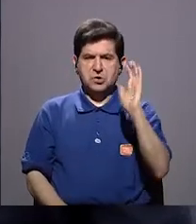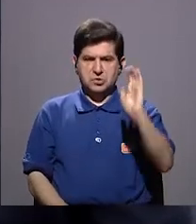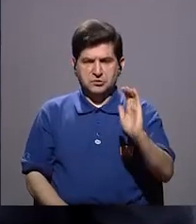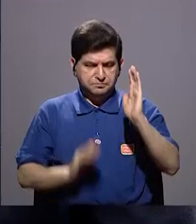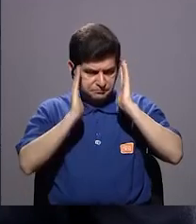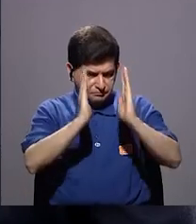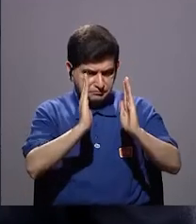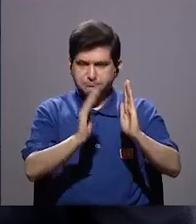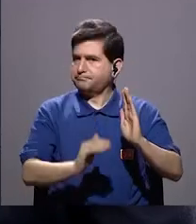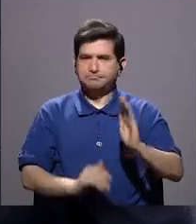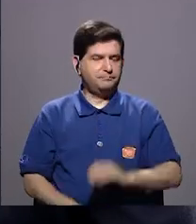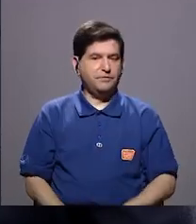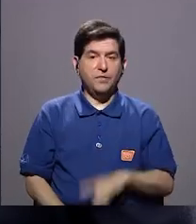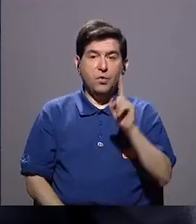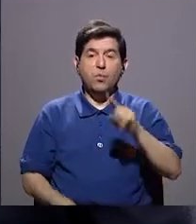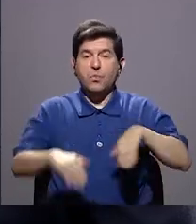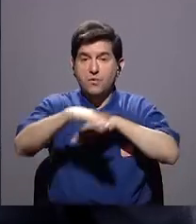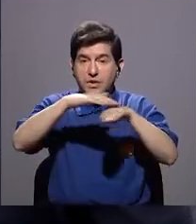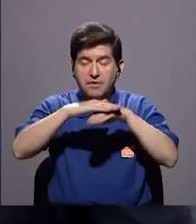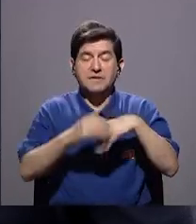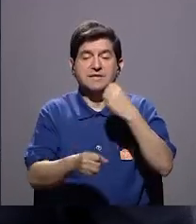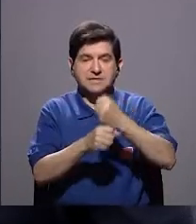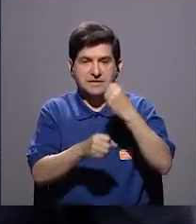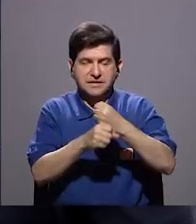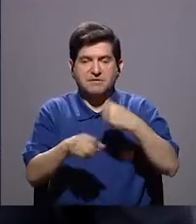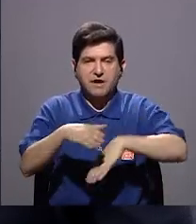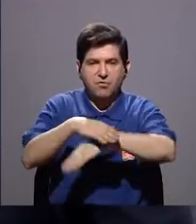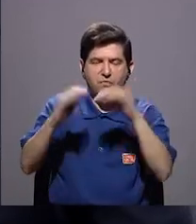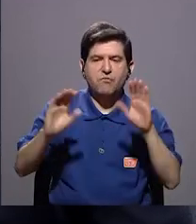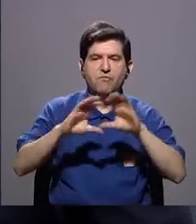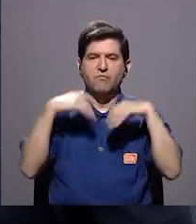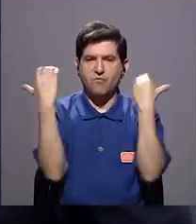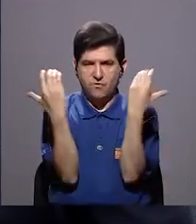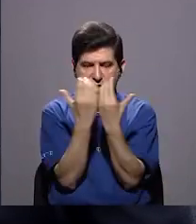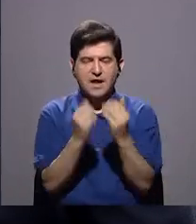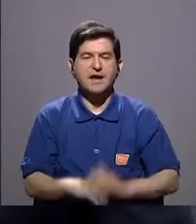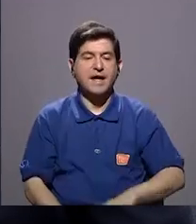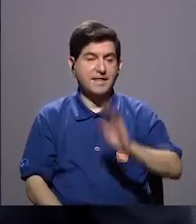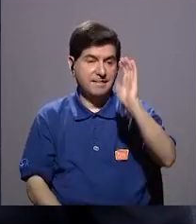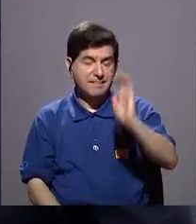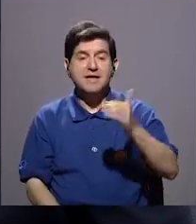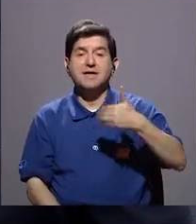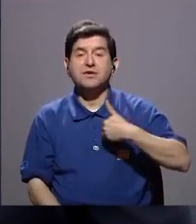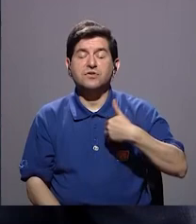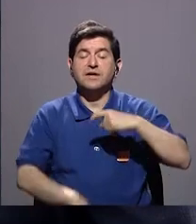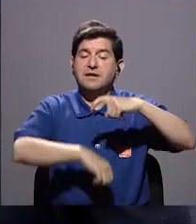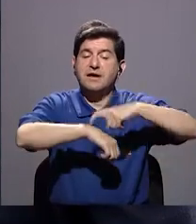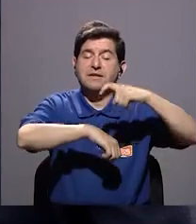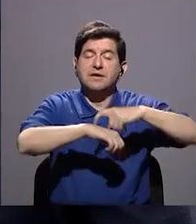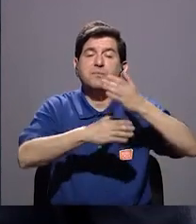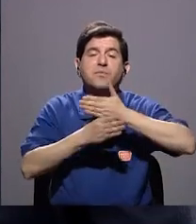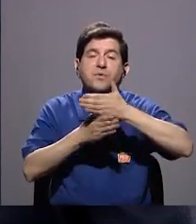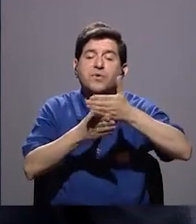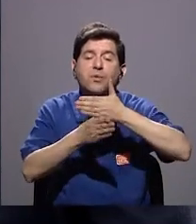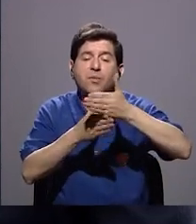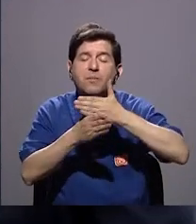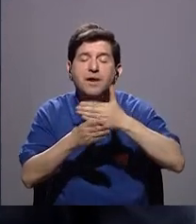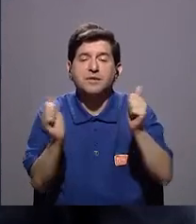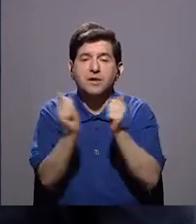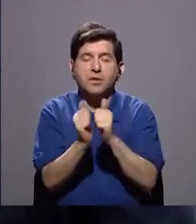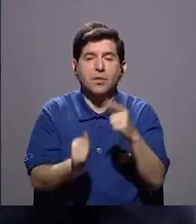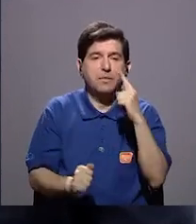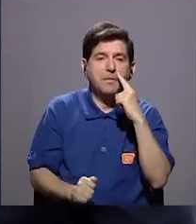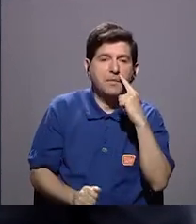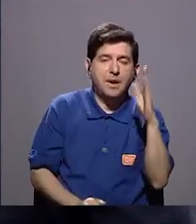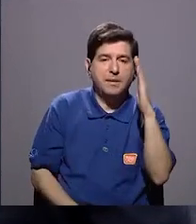niño. Uno de los fundamentos de los trabajos extraclase es que el niño tenga un ratito para compartir con